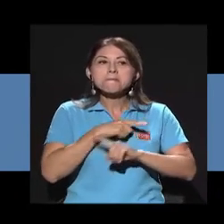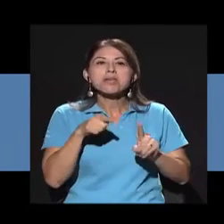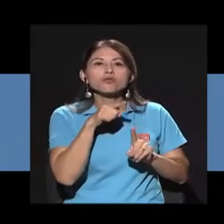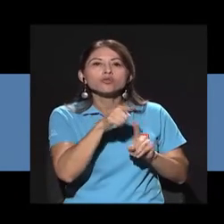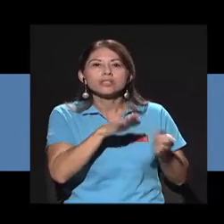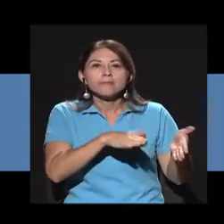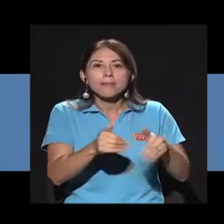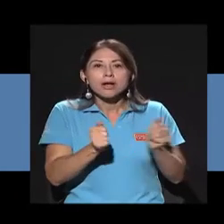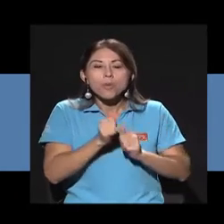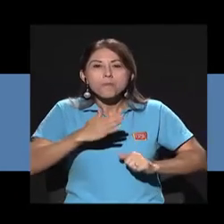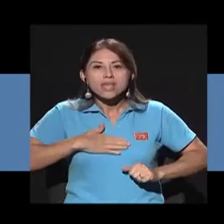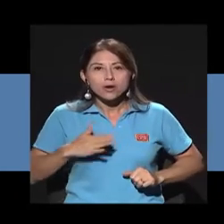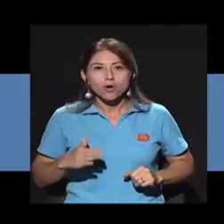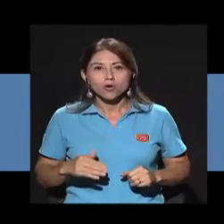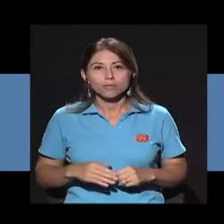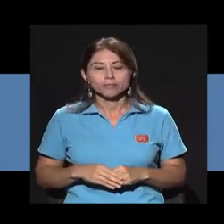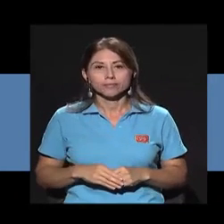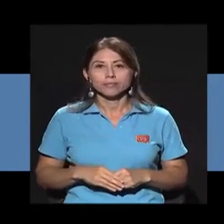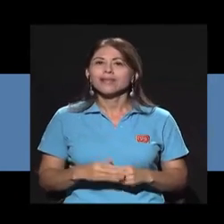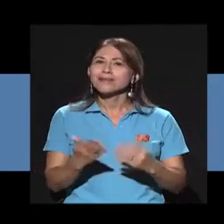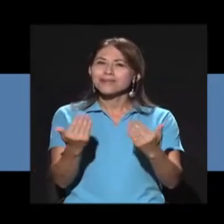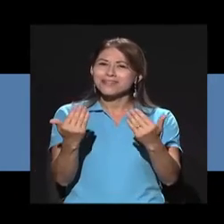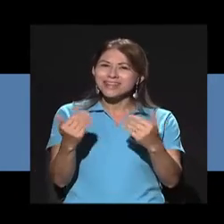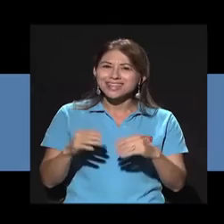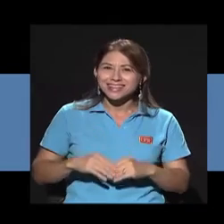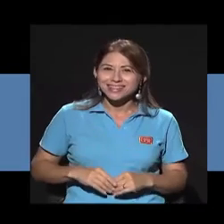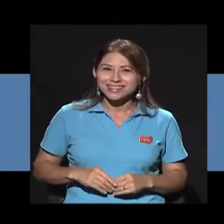Pero usted se palma conmigo. ¡Vení, vení!